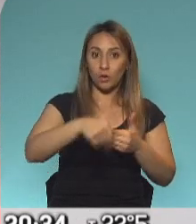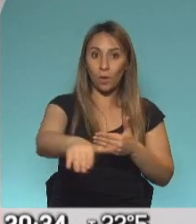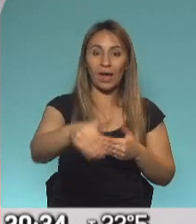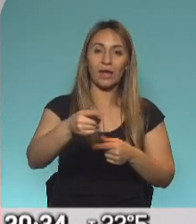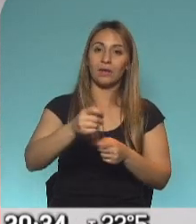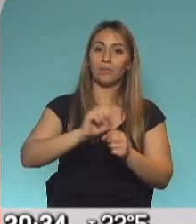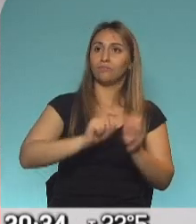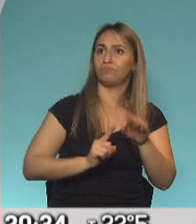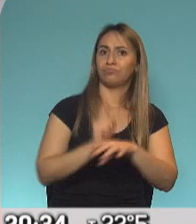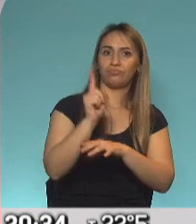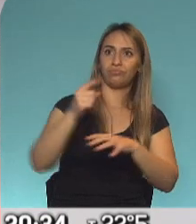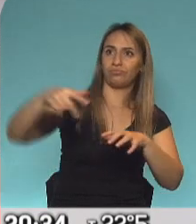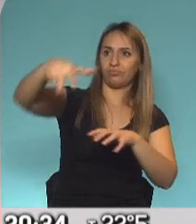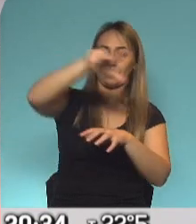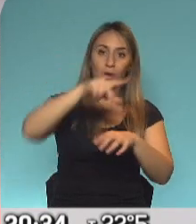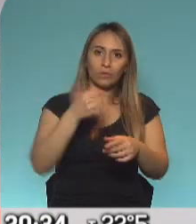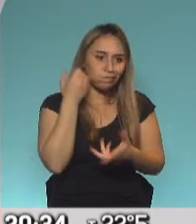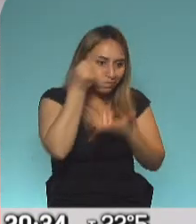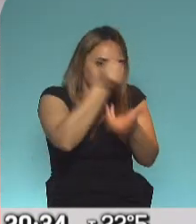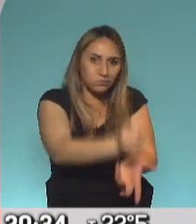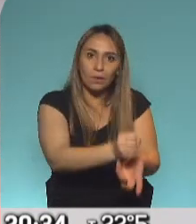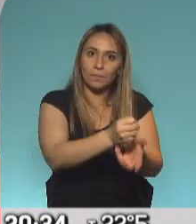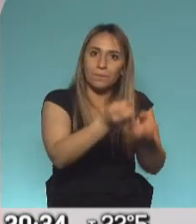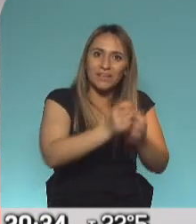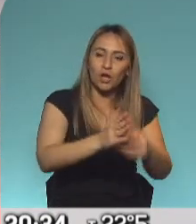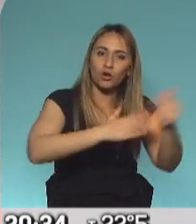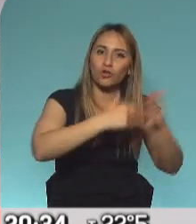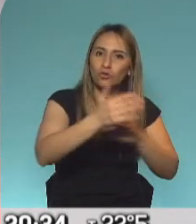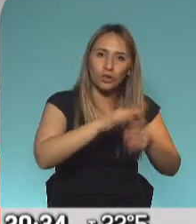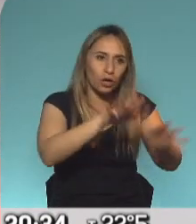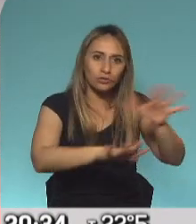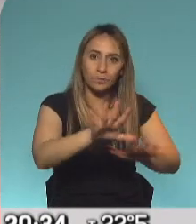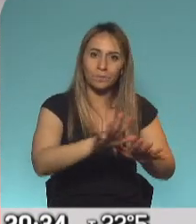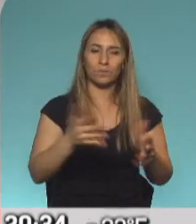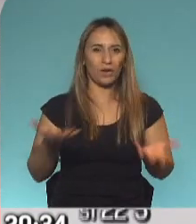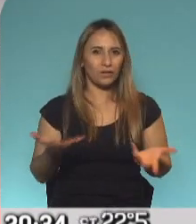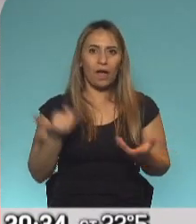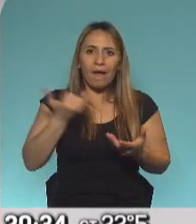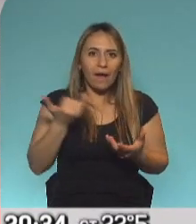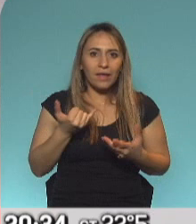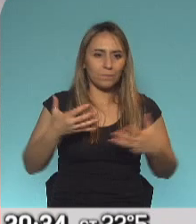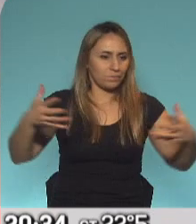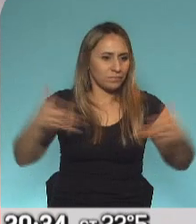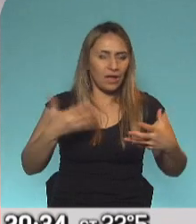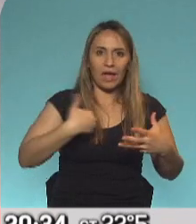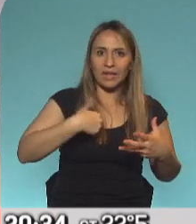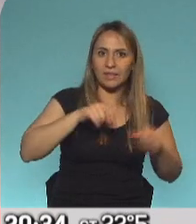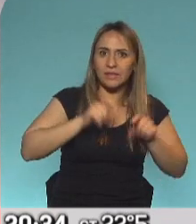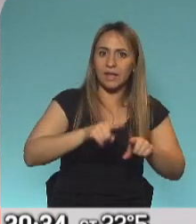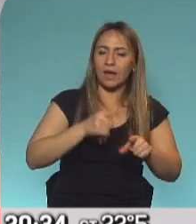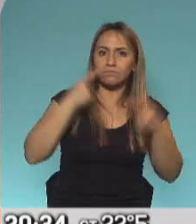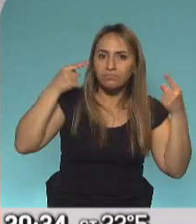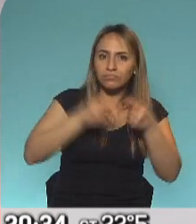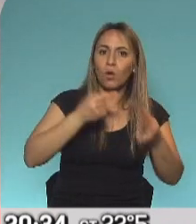se termine de construir. Es decir, hay toda una Argentina productiva que también está pujante y que también está